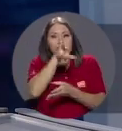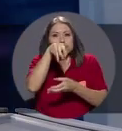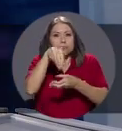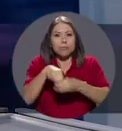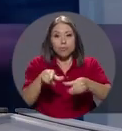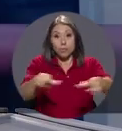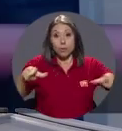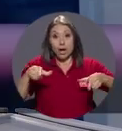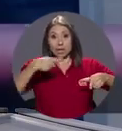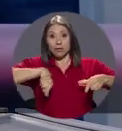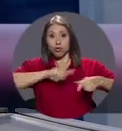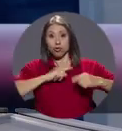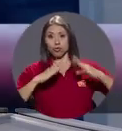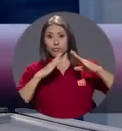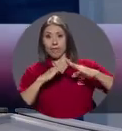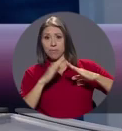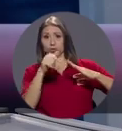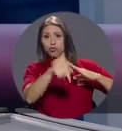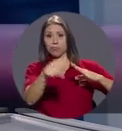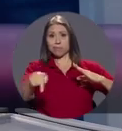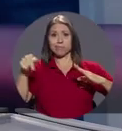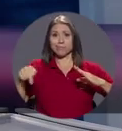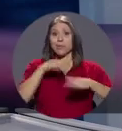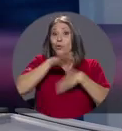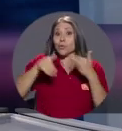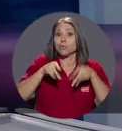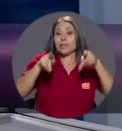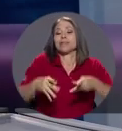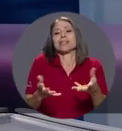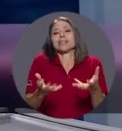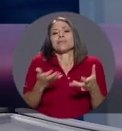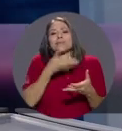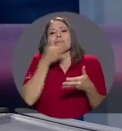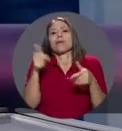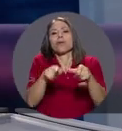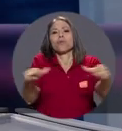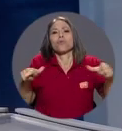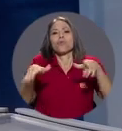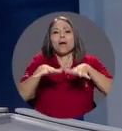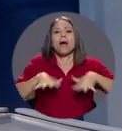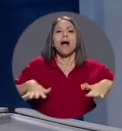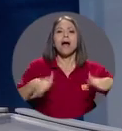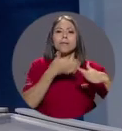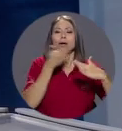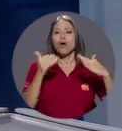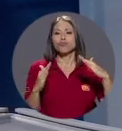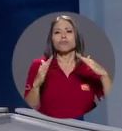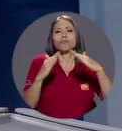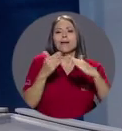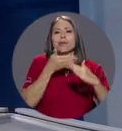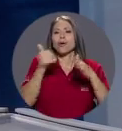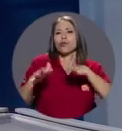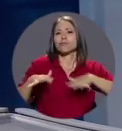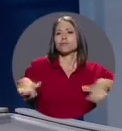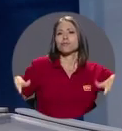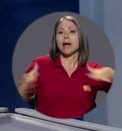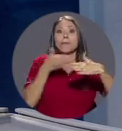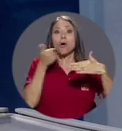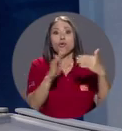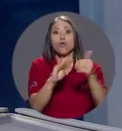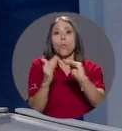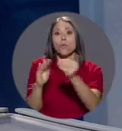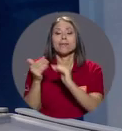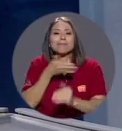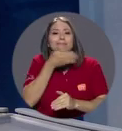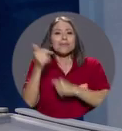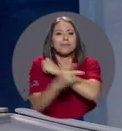y pues todas las personas queremos tener el mejor lugar, la mejor residencia, el mejor entorno, la mejor comunidad, el